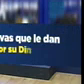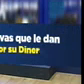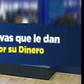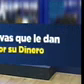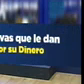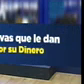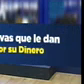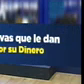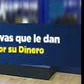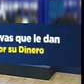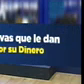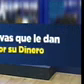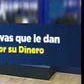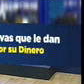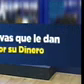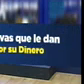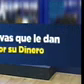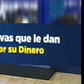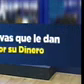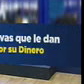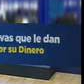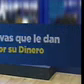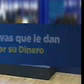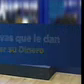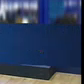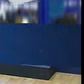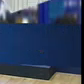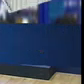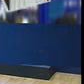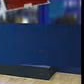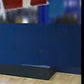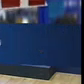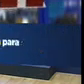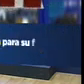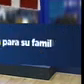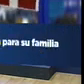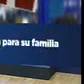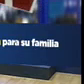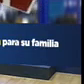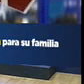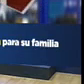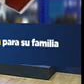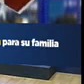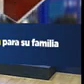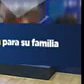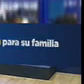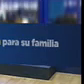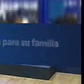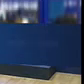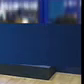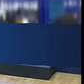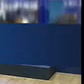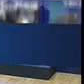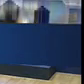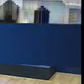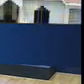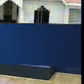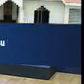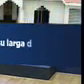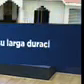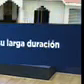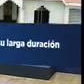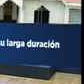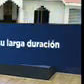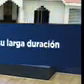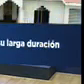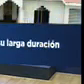su familia, mayor ahorro por su larga duración y ahorro en cortes, traslapes y desperdicios de material con la fabricación a su